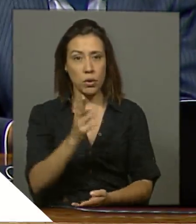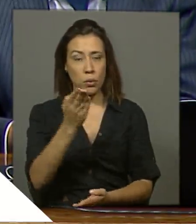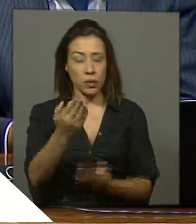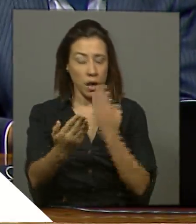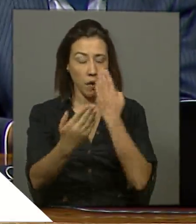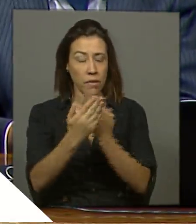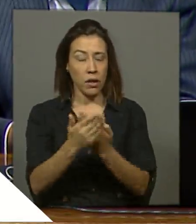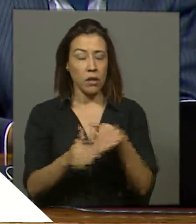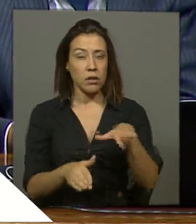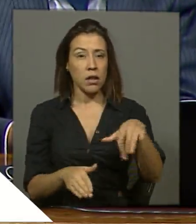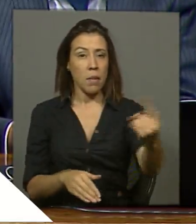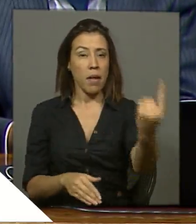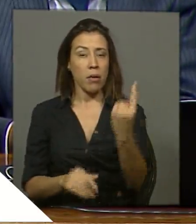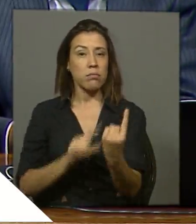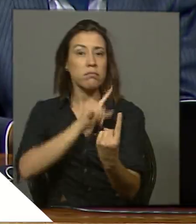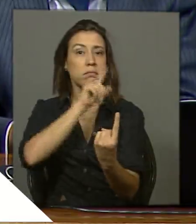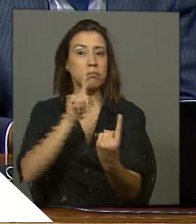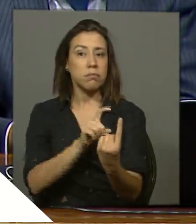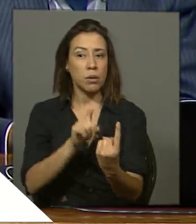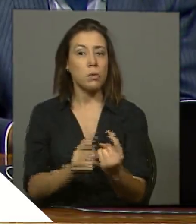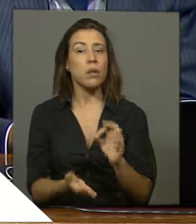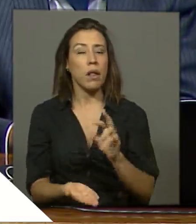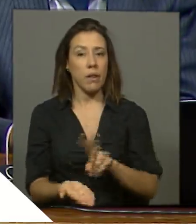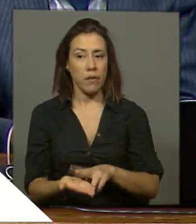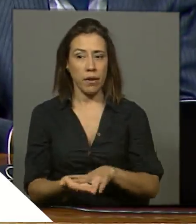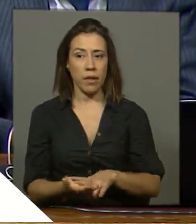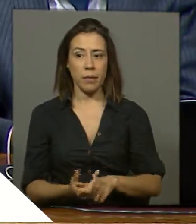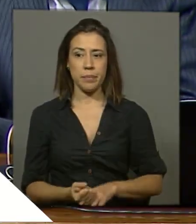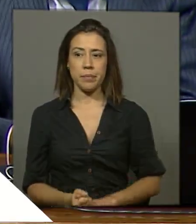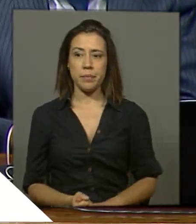enfrentado esta interpelación De